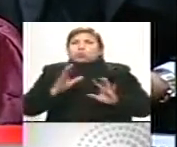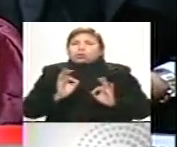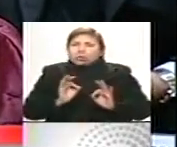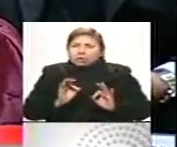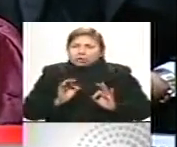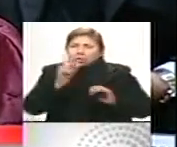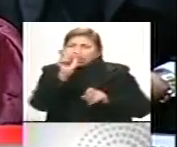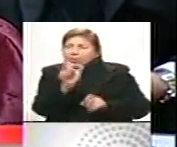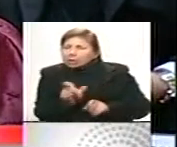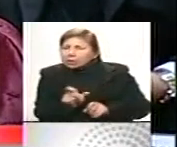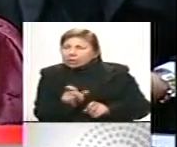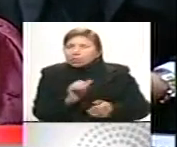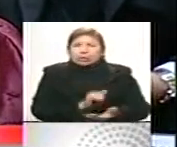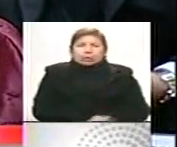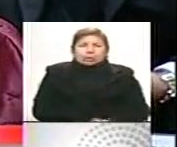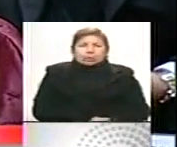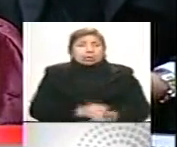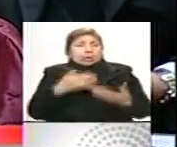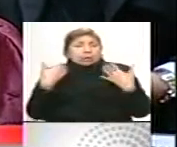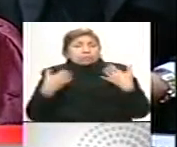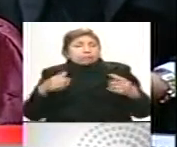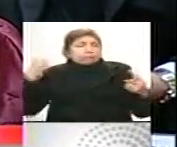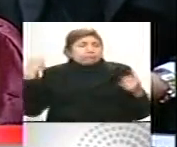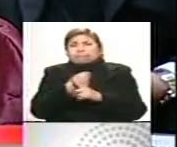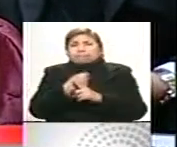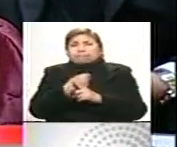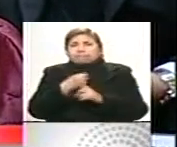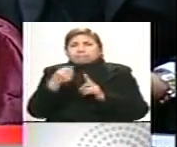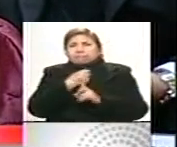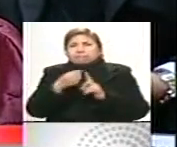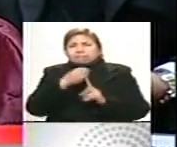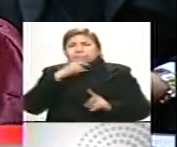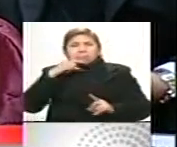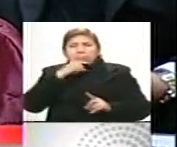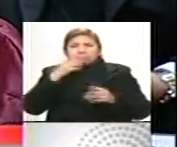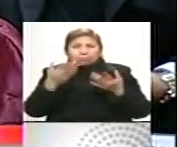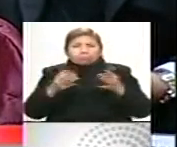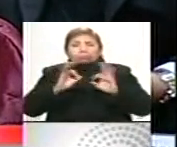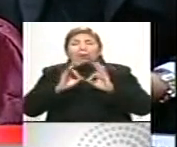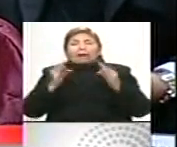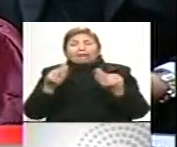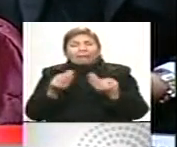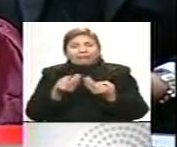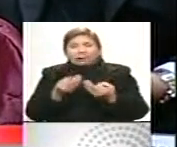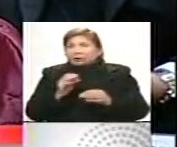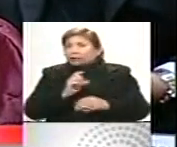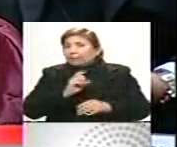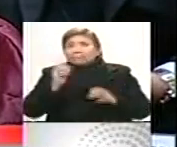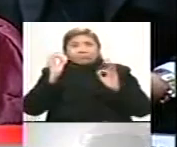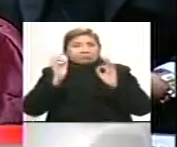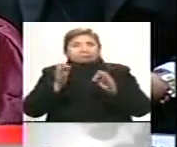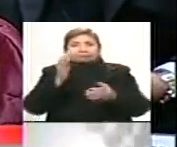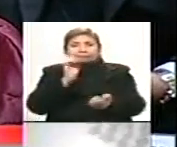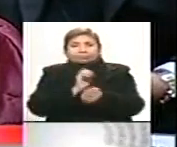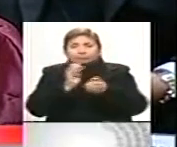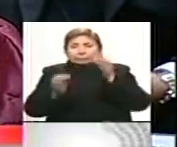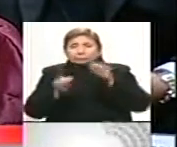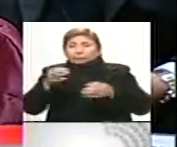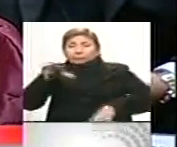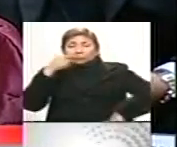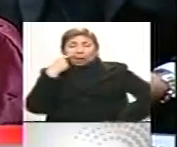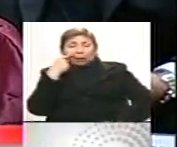la integridad y de violencia contra la mujer, integrantes del grupo familiar, ni haber sido condenado por negarse a